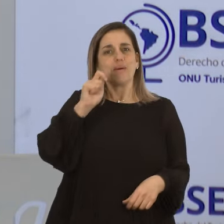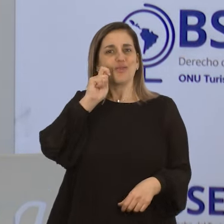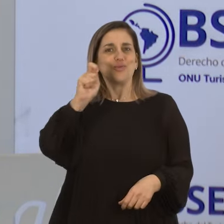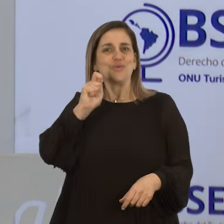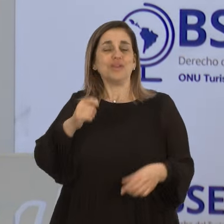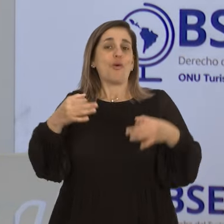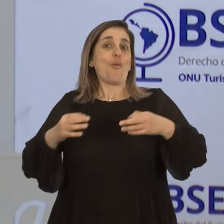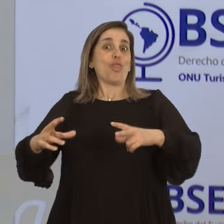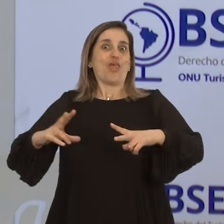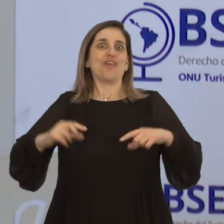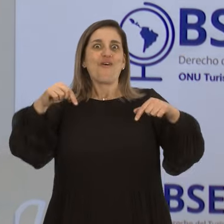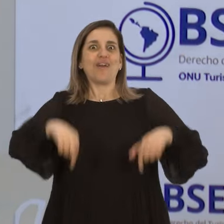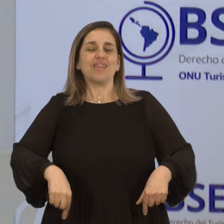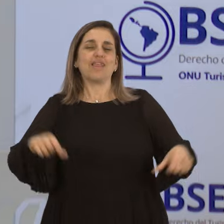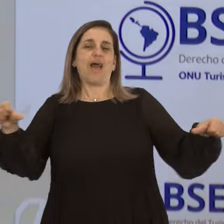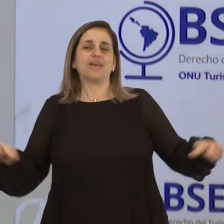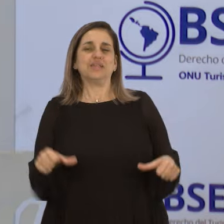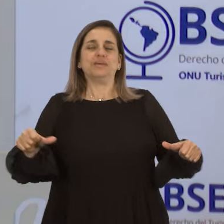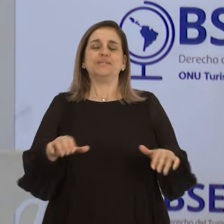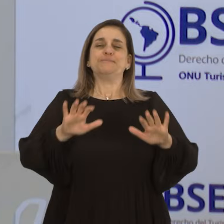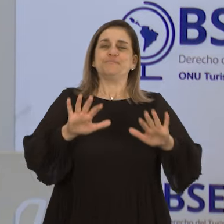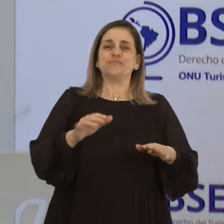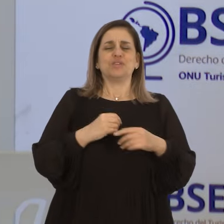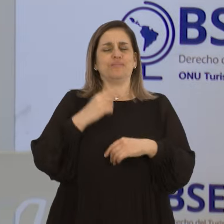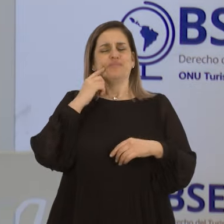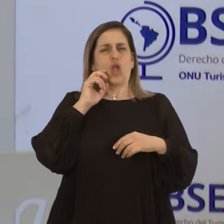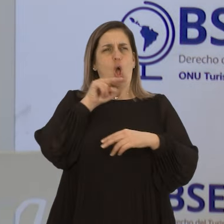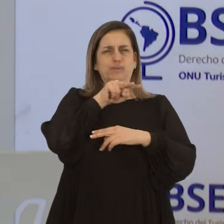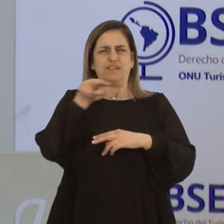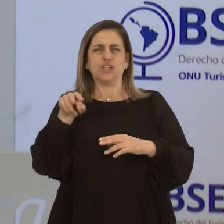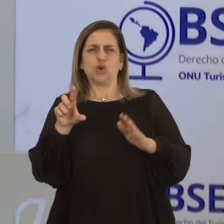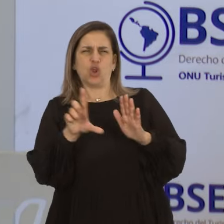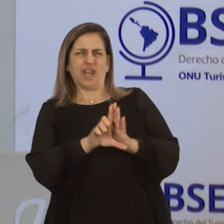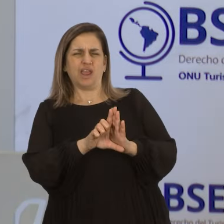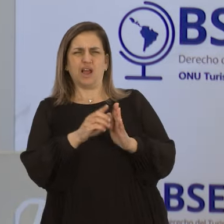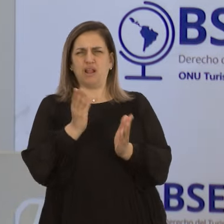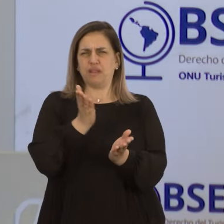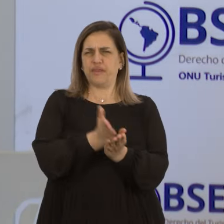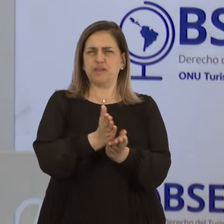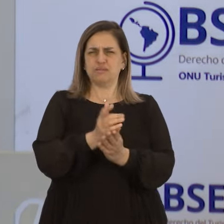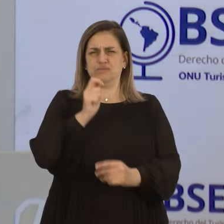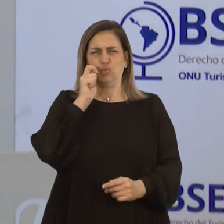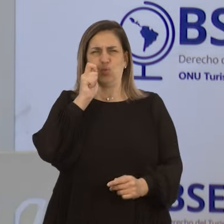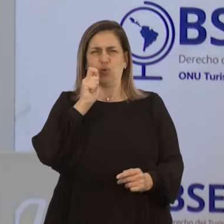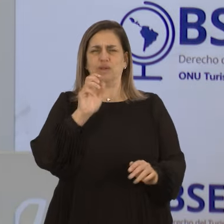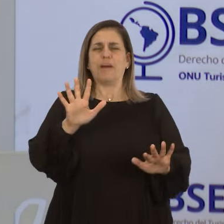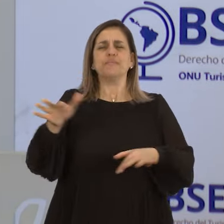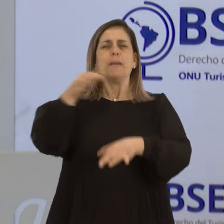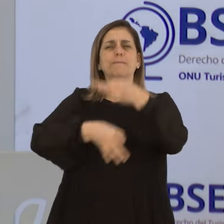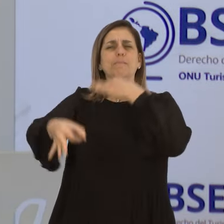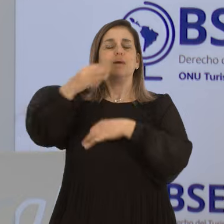para el sector turístico, y cuando me mencionó esta, me costó observatorio, legal, derecho,